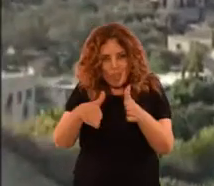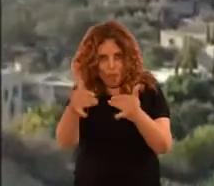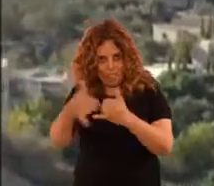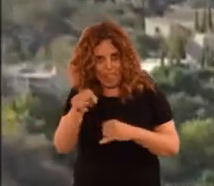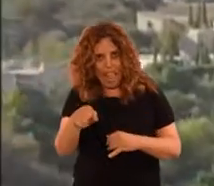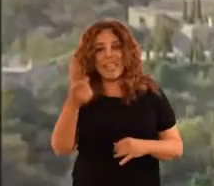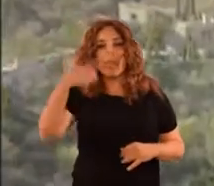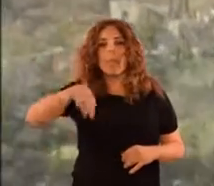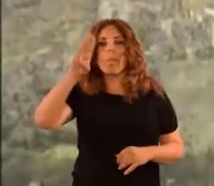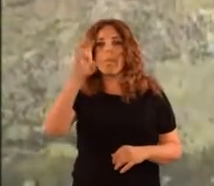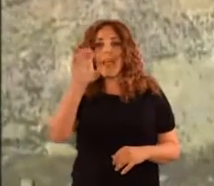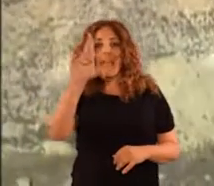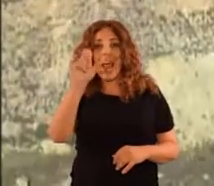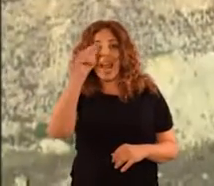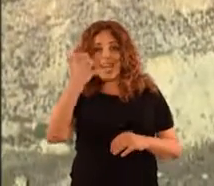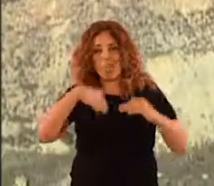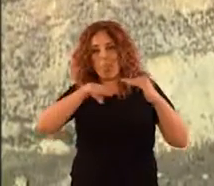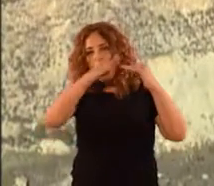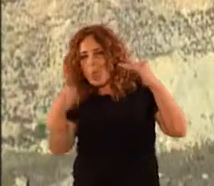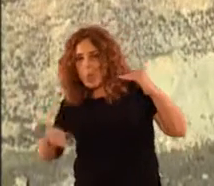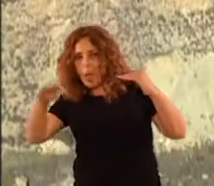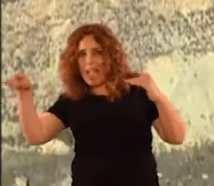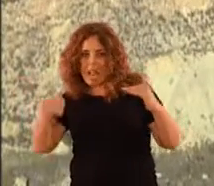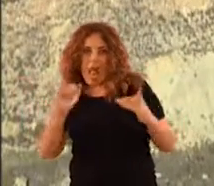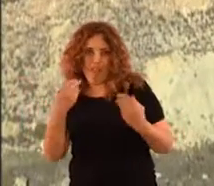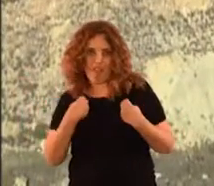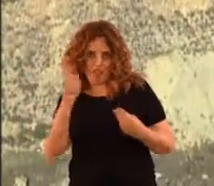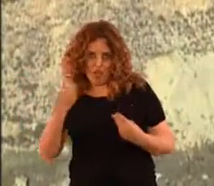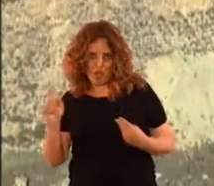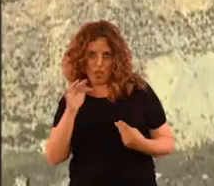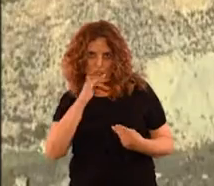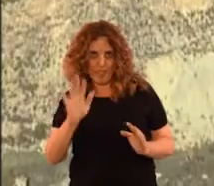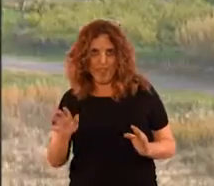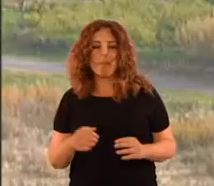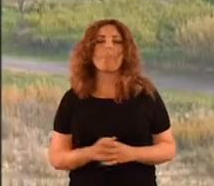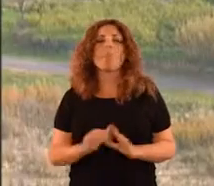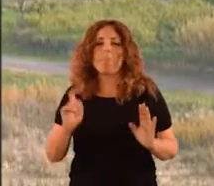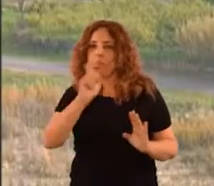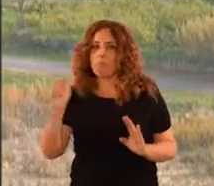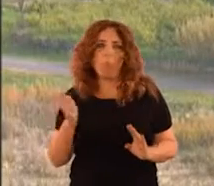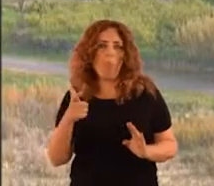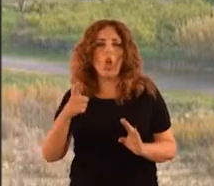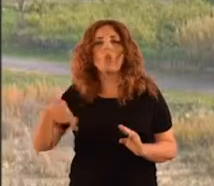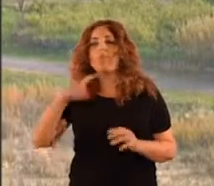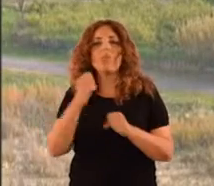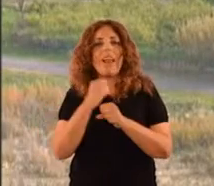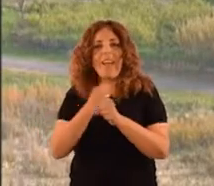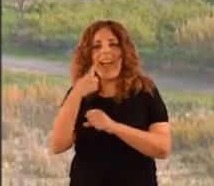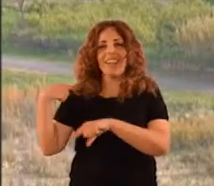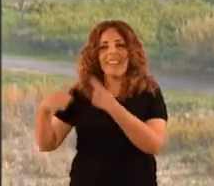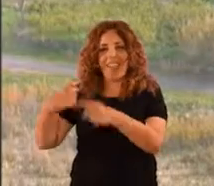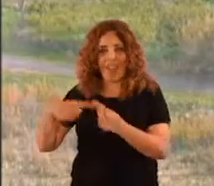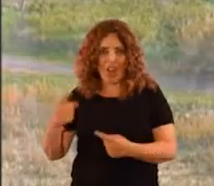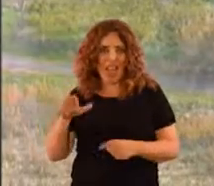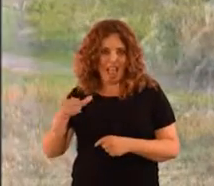cañón, y la de los Perales en el valle, permanecen aún habitadas. Su escasa población trabaja